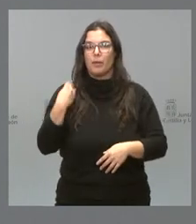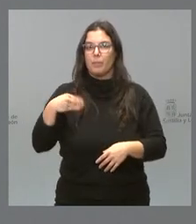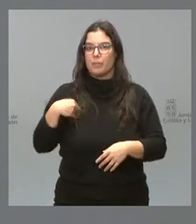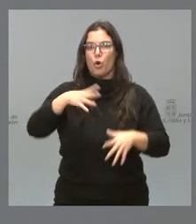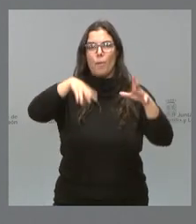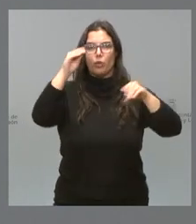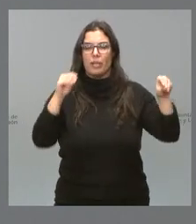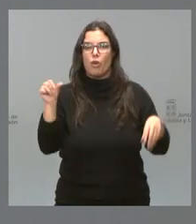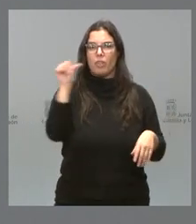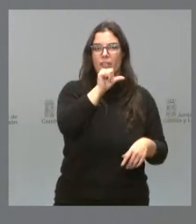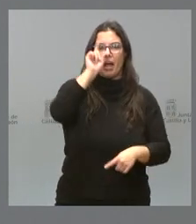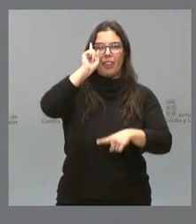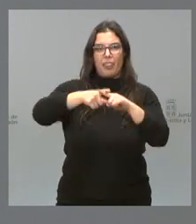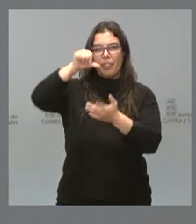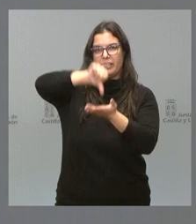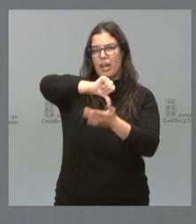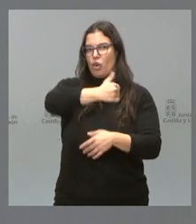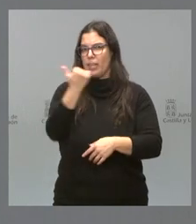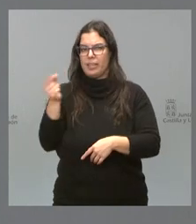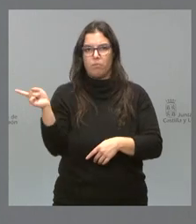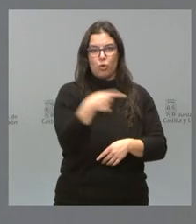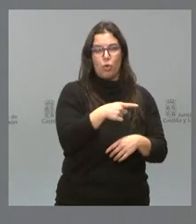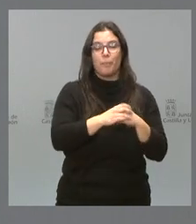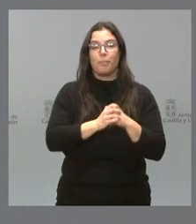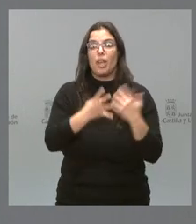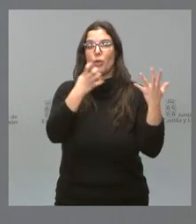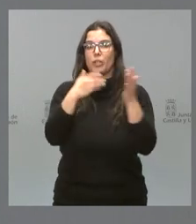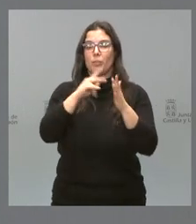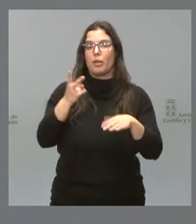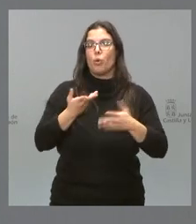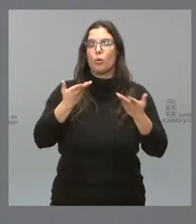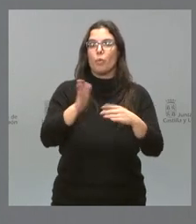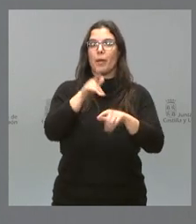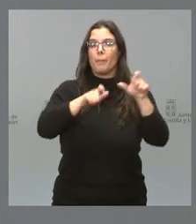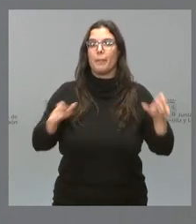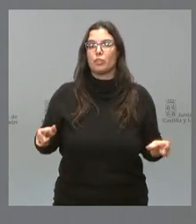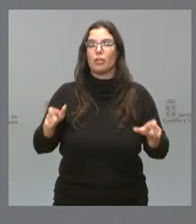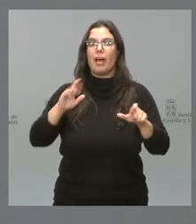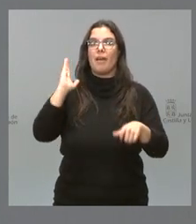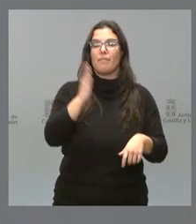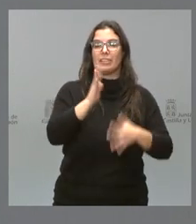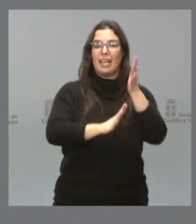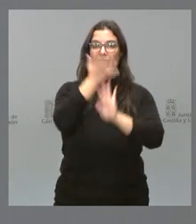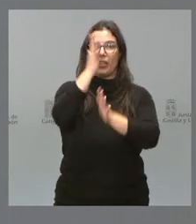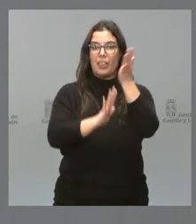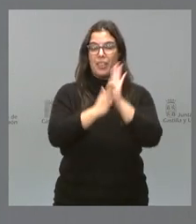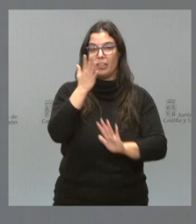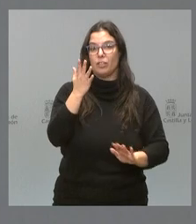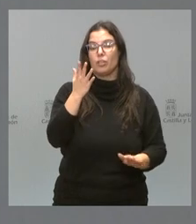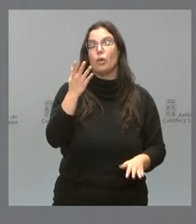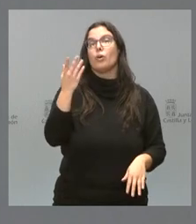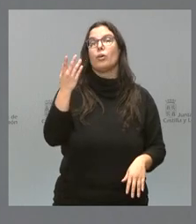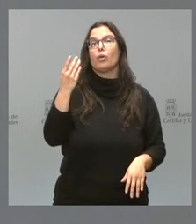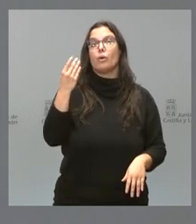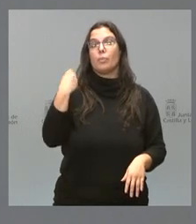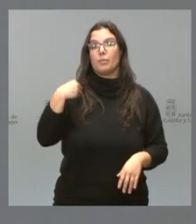y la Oriental 900.000 euros en ayudas para las personas damnificadas por el incendio de santibáñez del Val